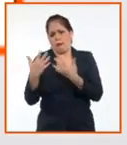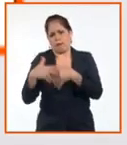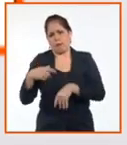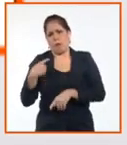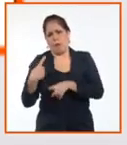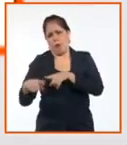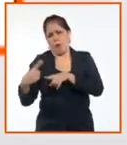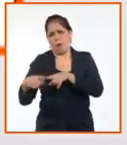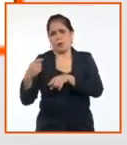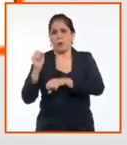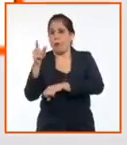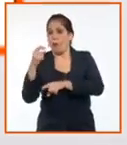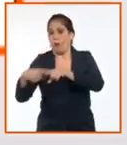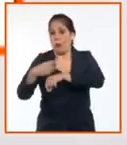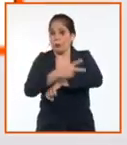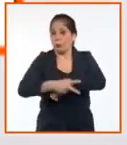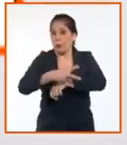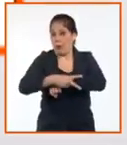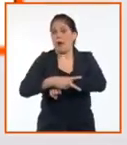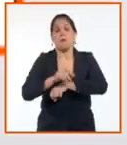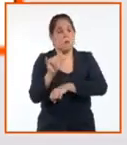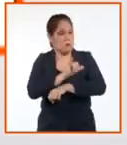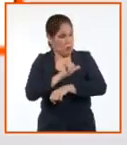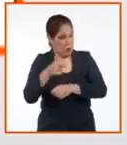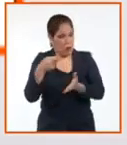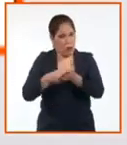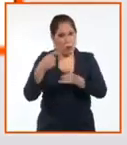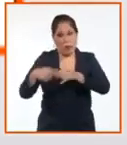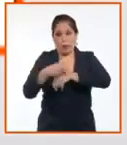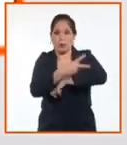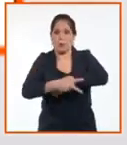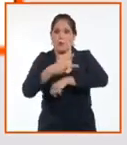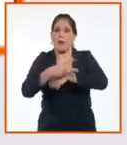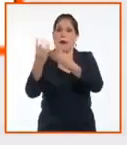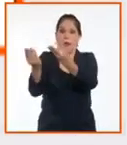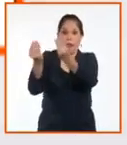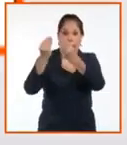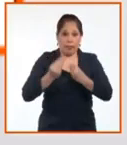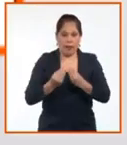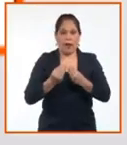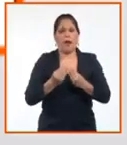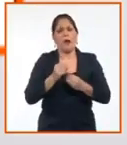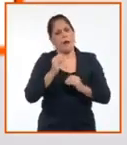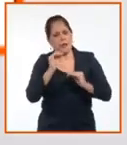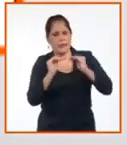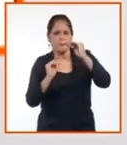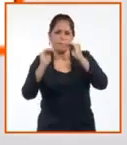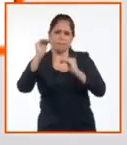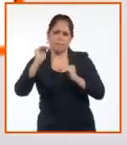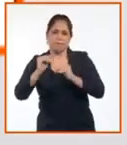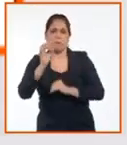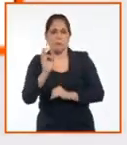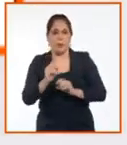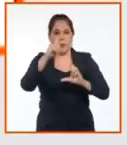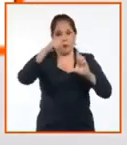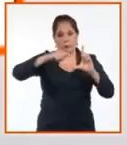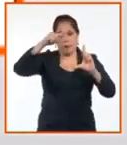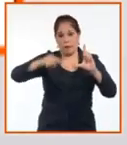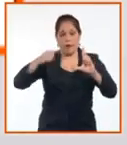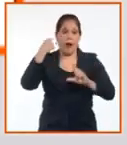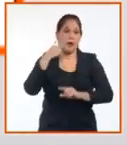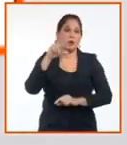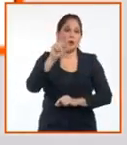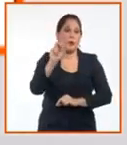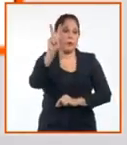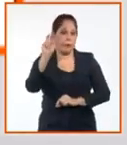los que se importan también por el ministerio de salud pública pero ahí pues se puede ver en el gráfico como en estos 20 años de la pandemia y